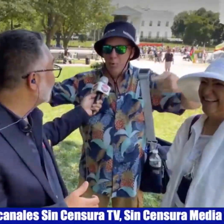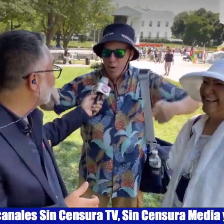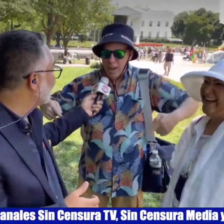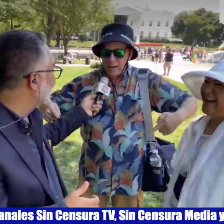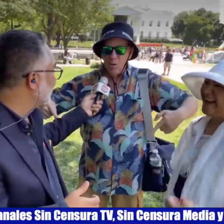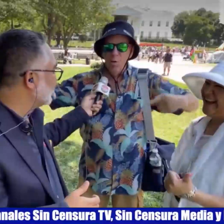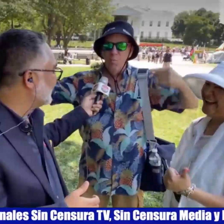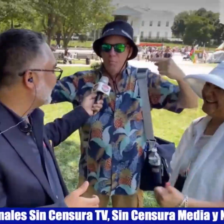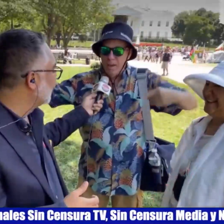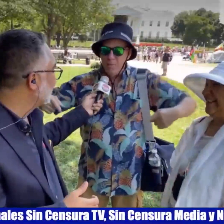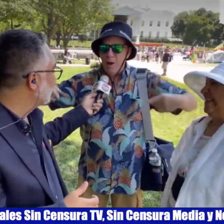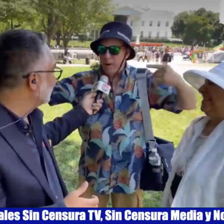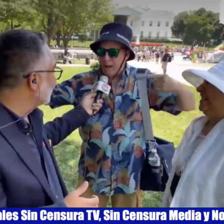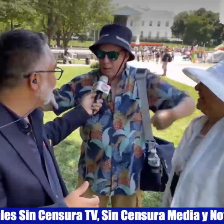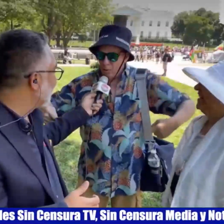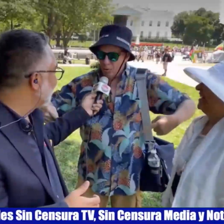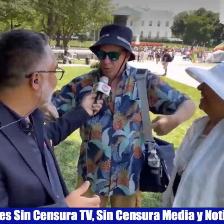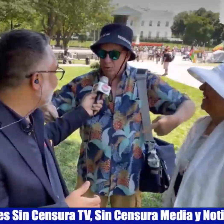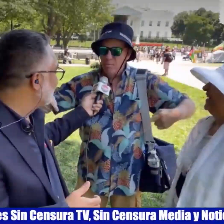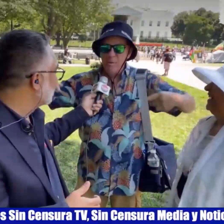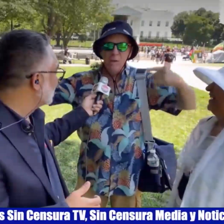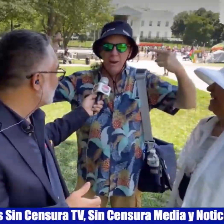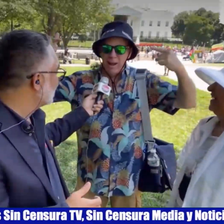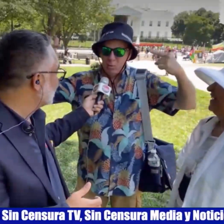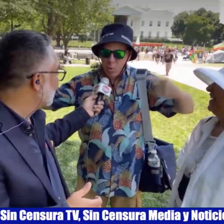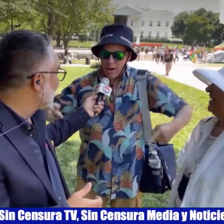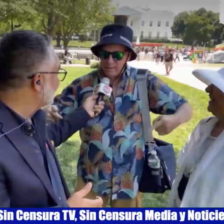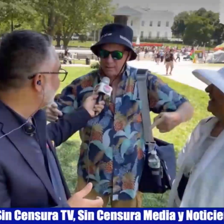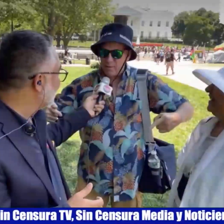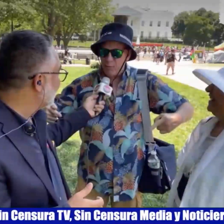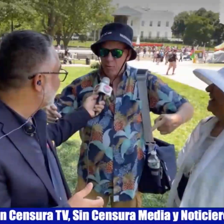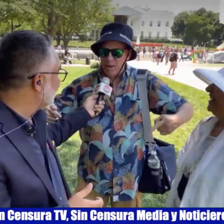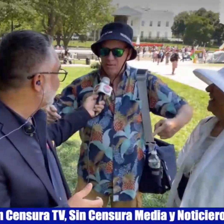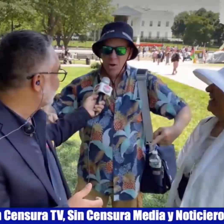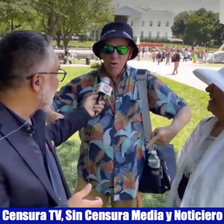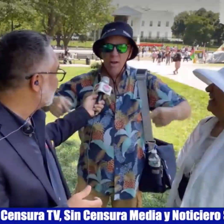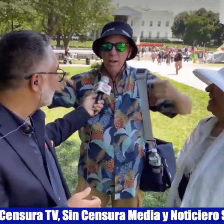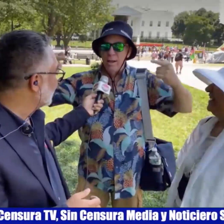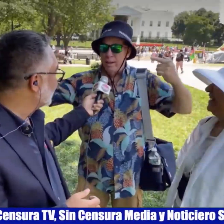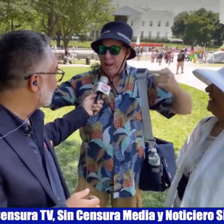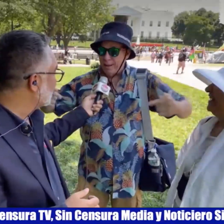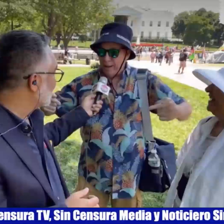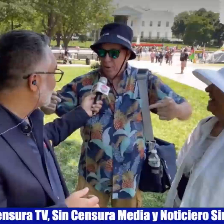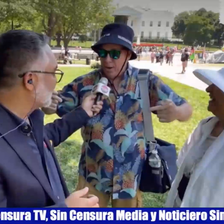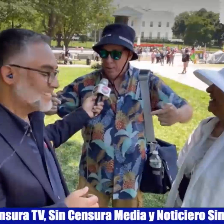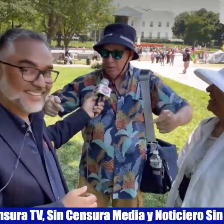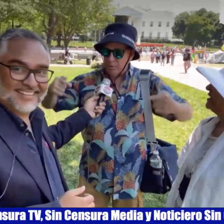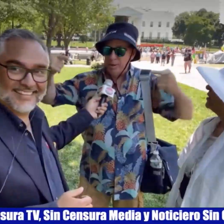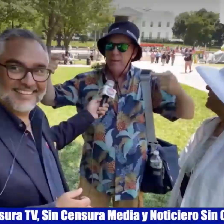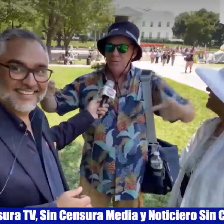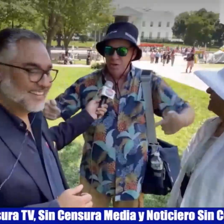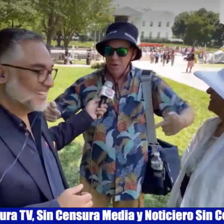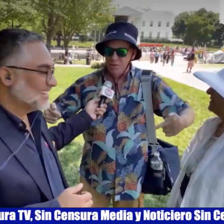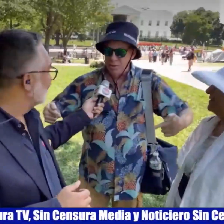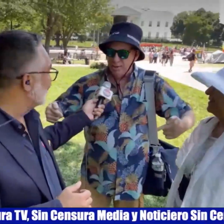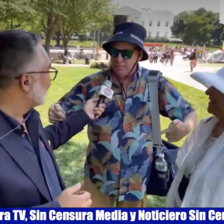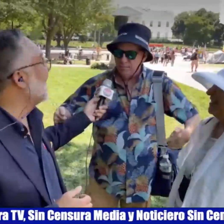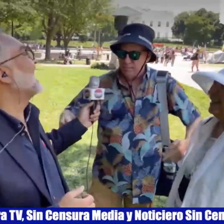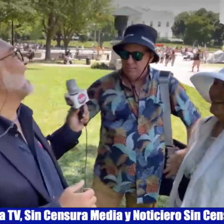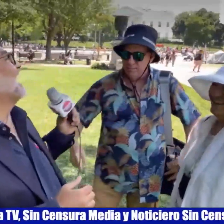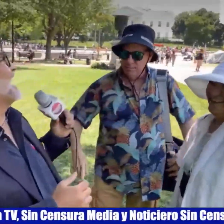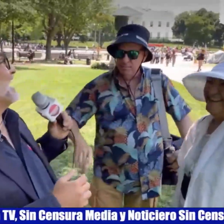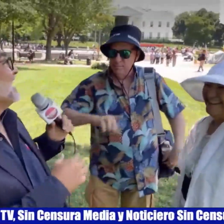a apoyarlo, viva Obrador, viva la Cuarta Transformación y al que no le guste, chin